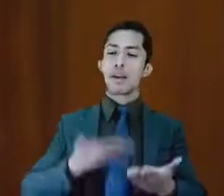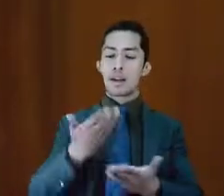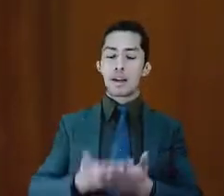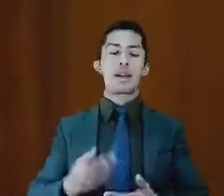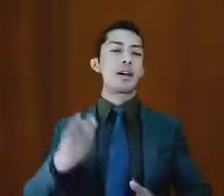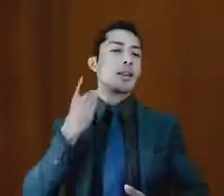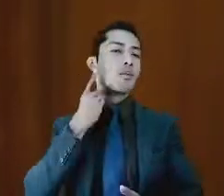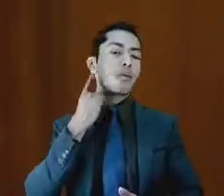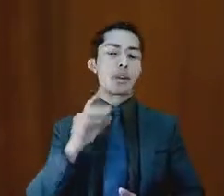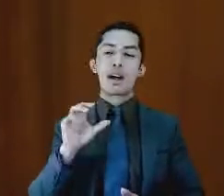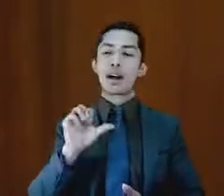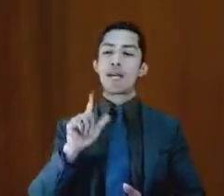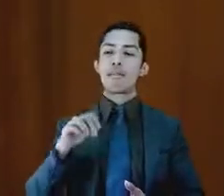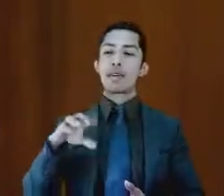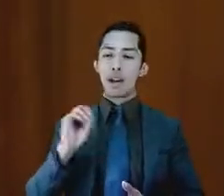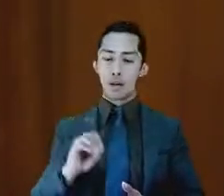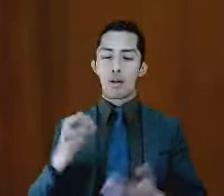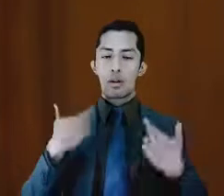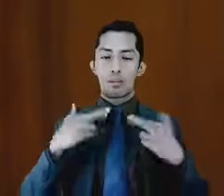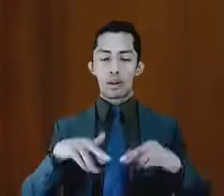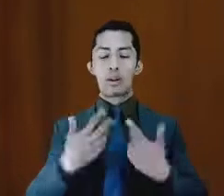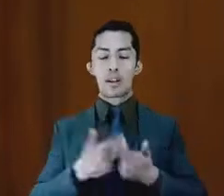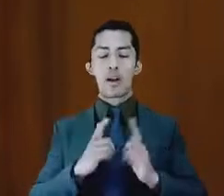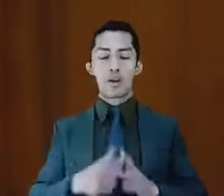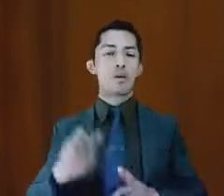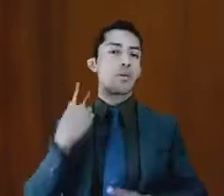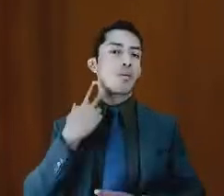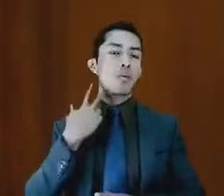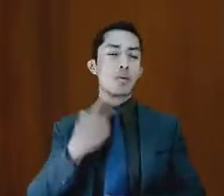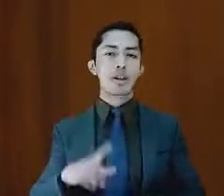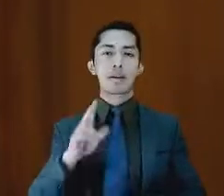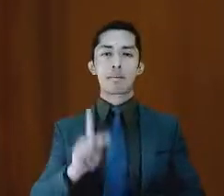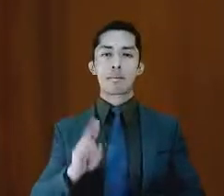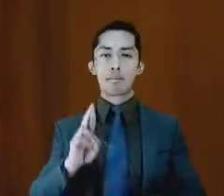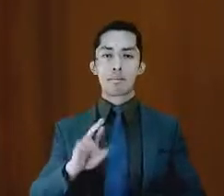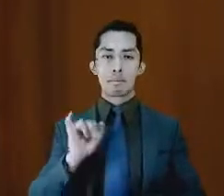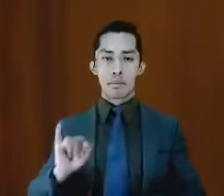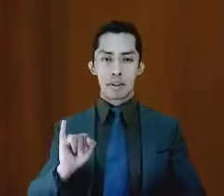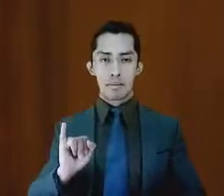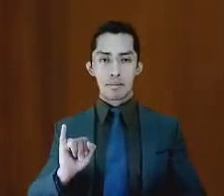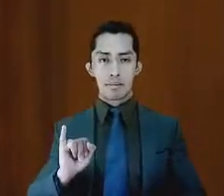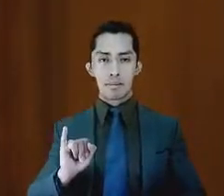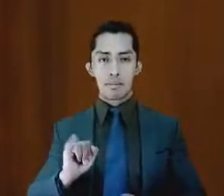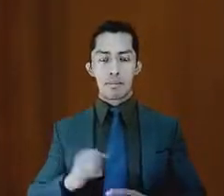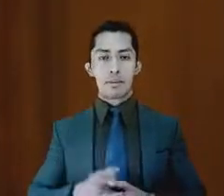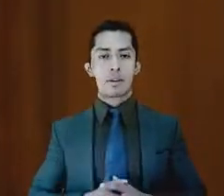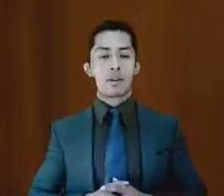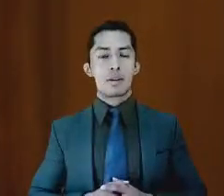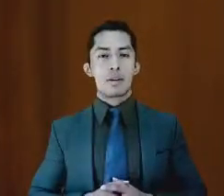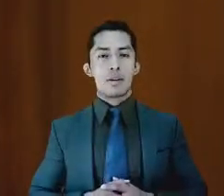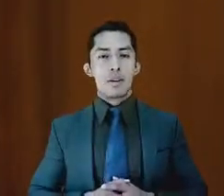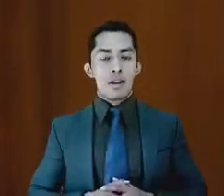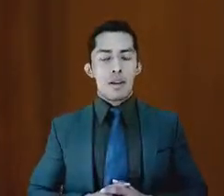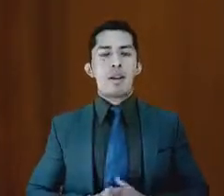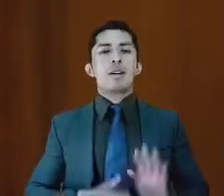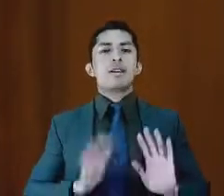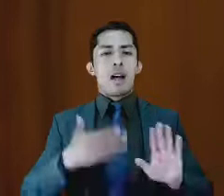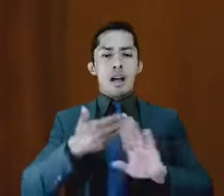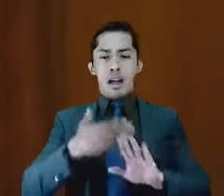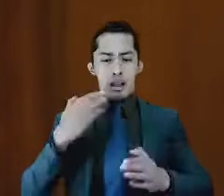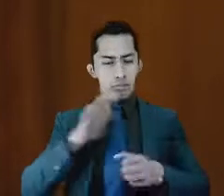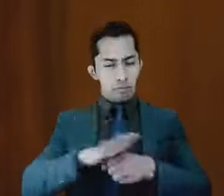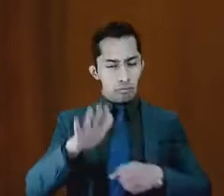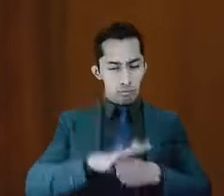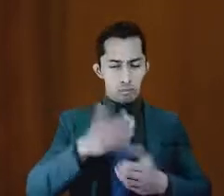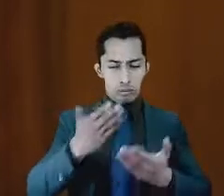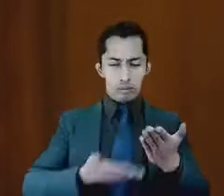Alfredo Quiroz Fuentes en nombre del Grupo Parlamentario del Partido Revolucionario Institucional. Sustanciado el estudio en el punto